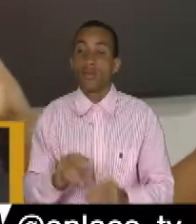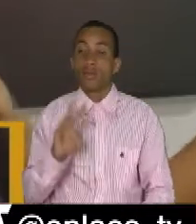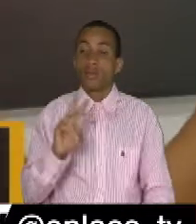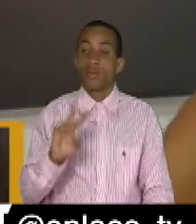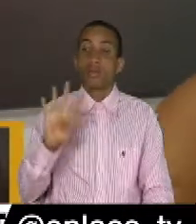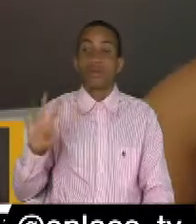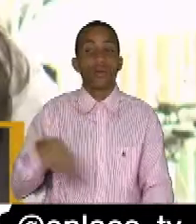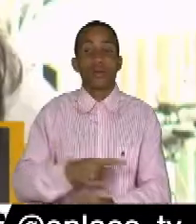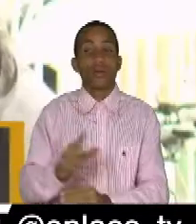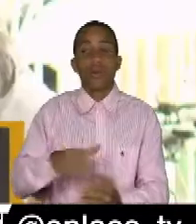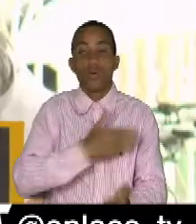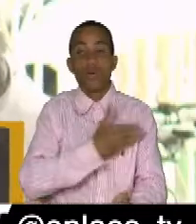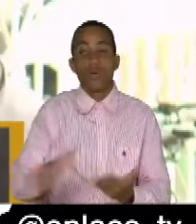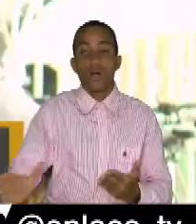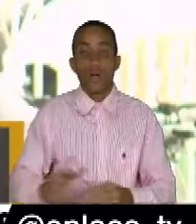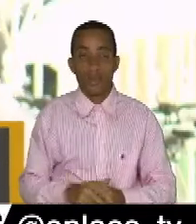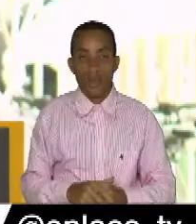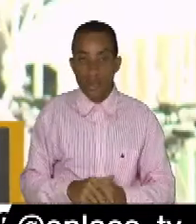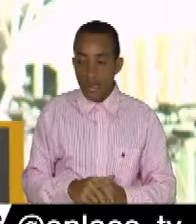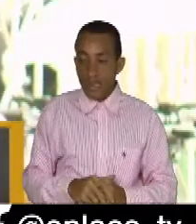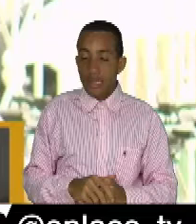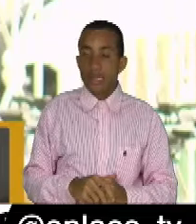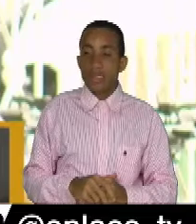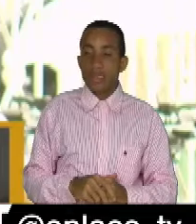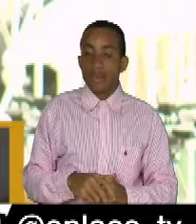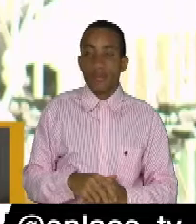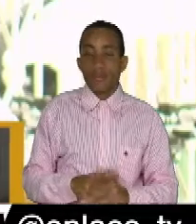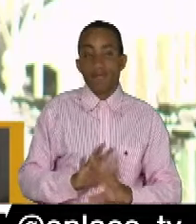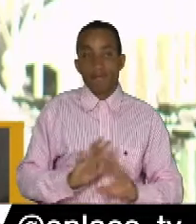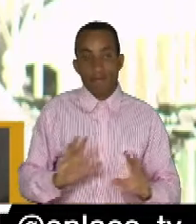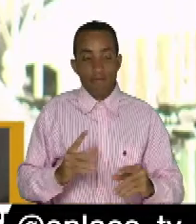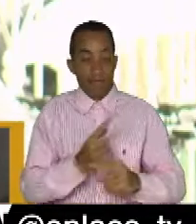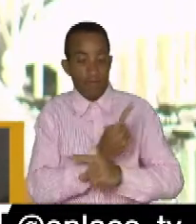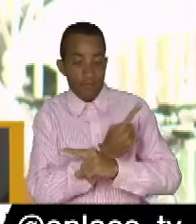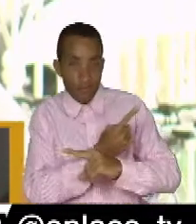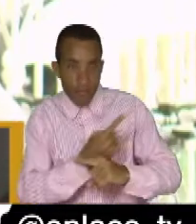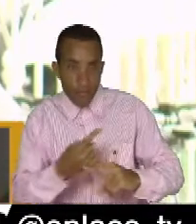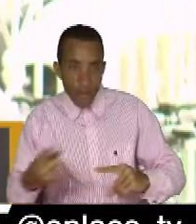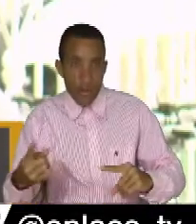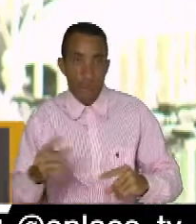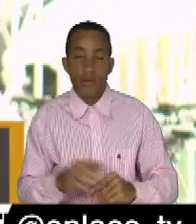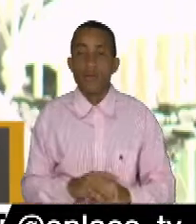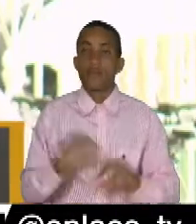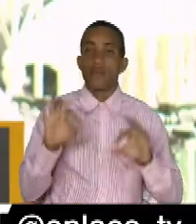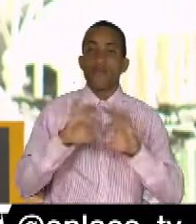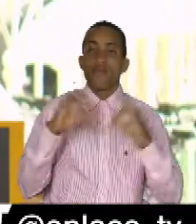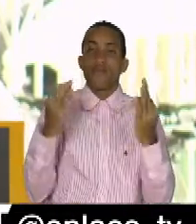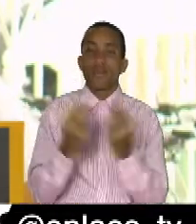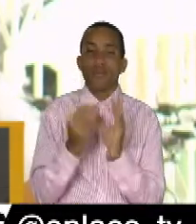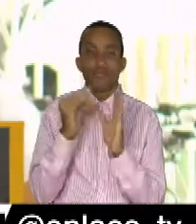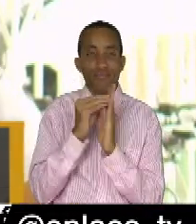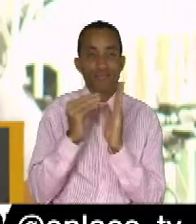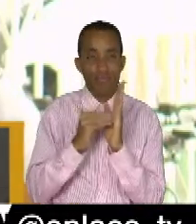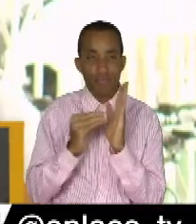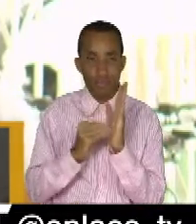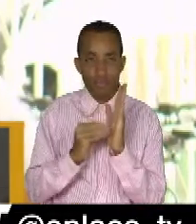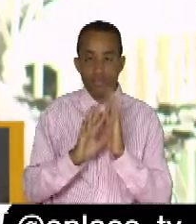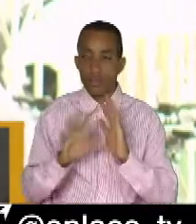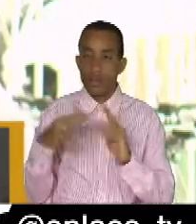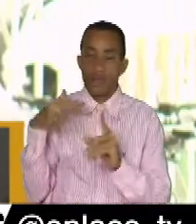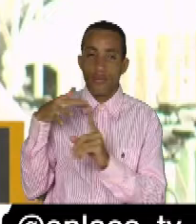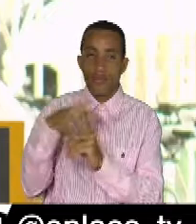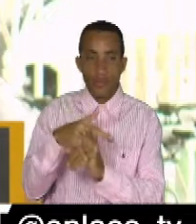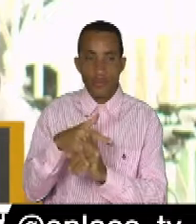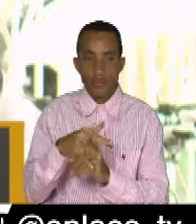para desalojar. Según Credos, en lo que va corrido de esta semana, ya son varias las familias que han resultado afectadas por